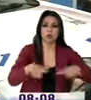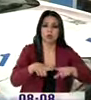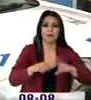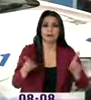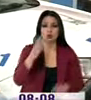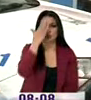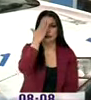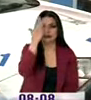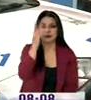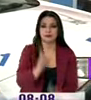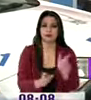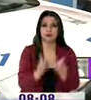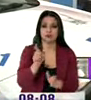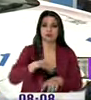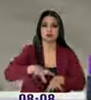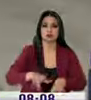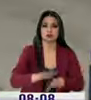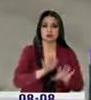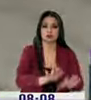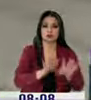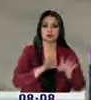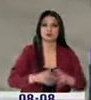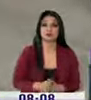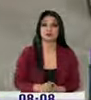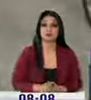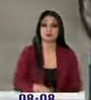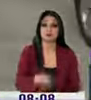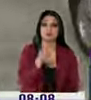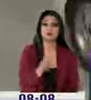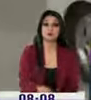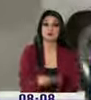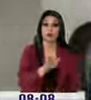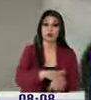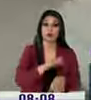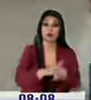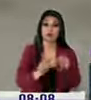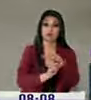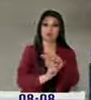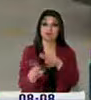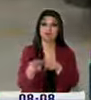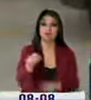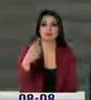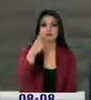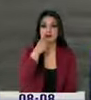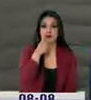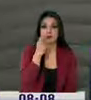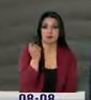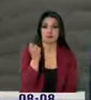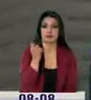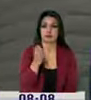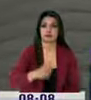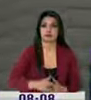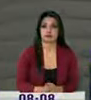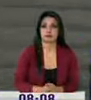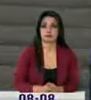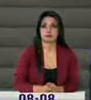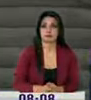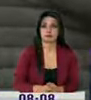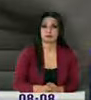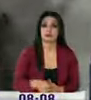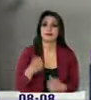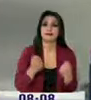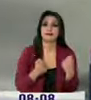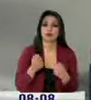personas estaban realizando este tipo de actividades ilícitas. El presunto delincuente que huyó es de sexo masculino y habría fugado en